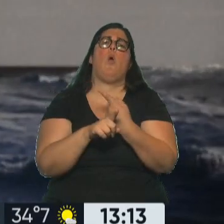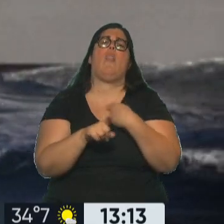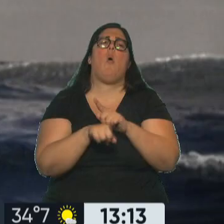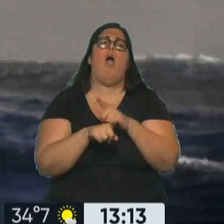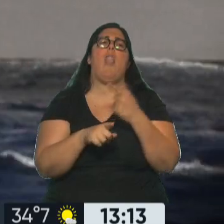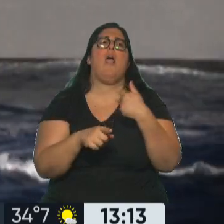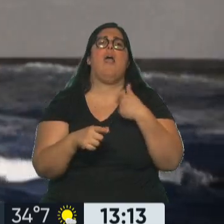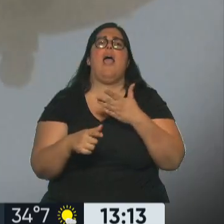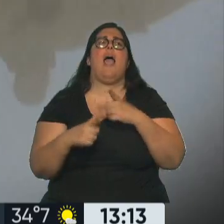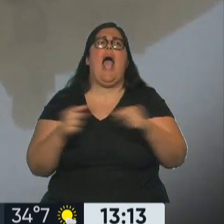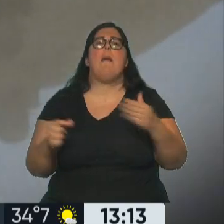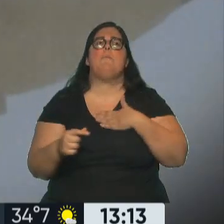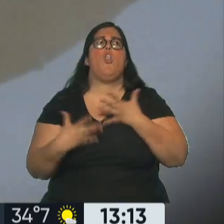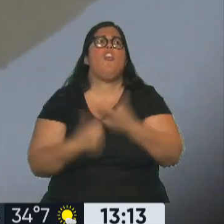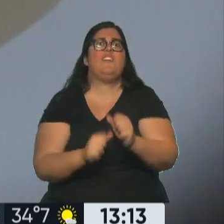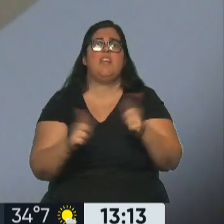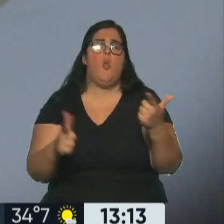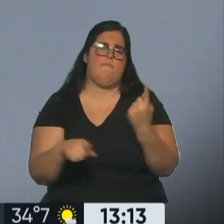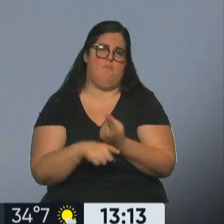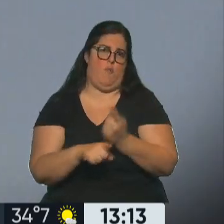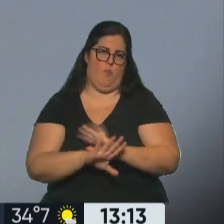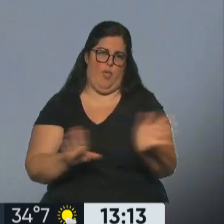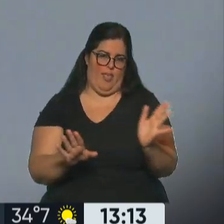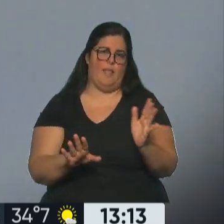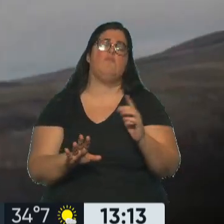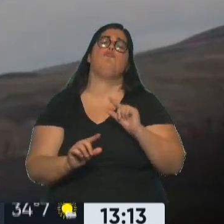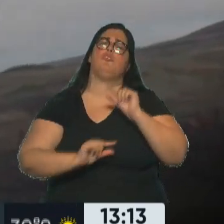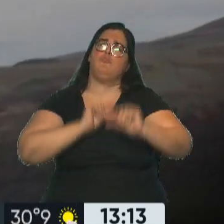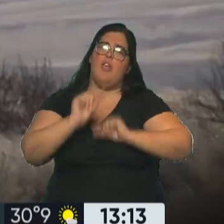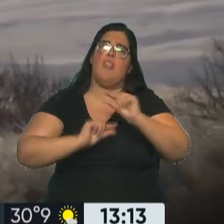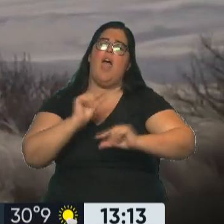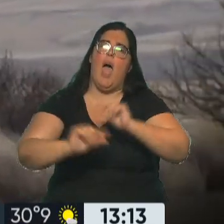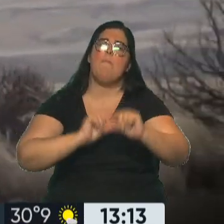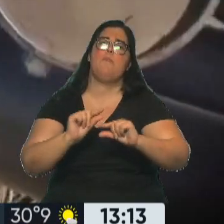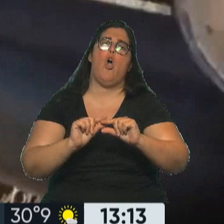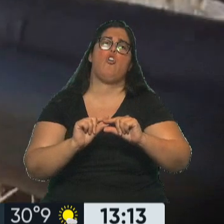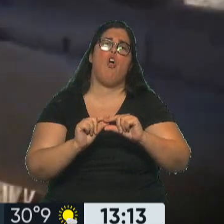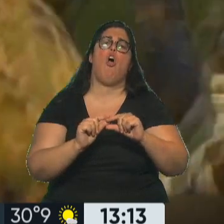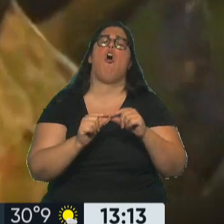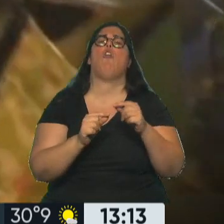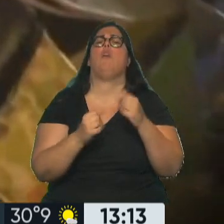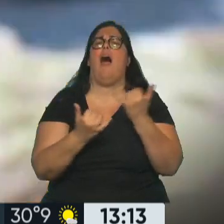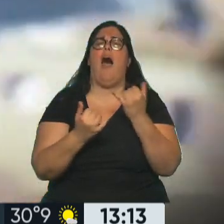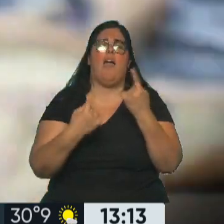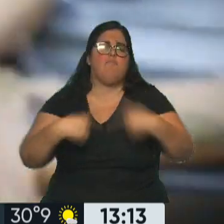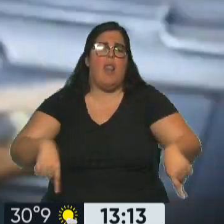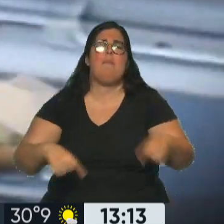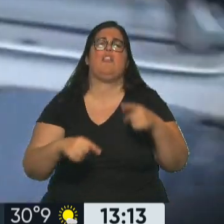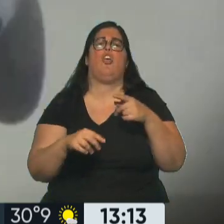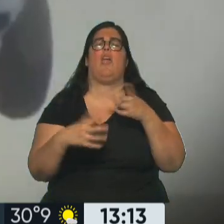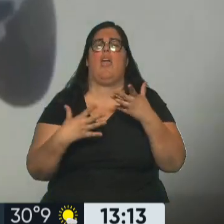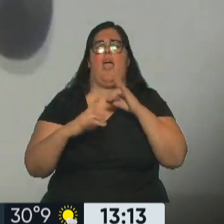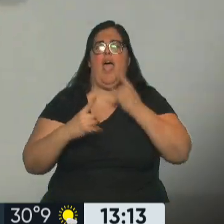partir de entonces la capacidad militar de Japón fue consolidándose hasta constituir las actuales fuerzas de autodefensa, que cuentan con alrededor